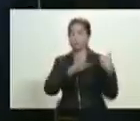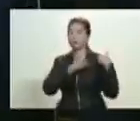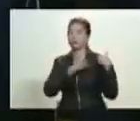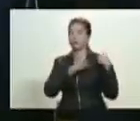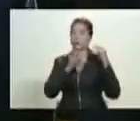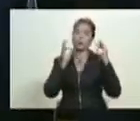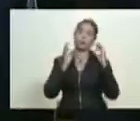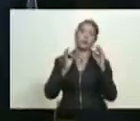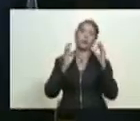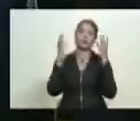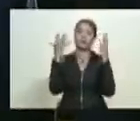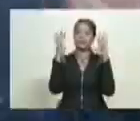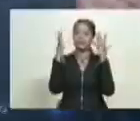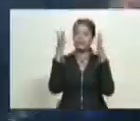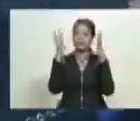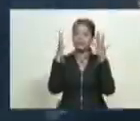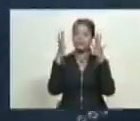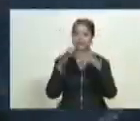responsabilidad.